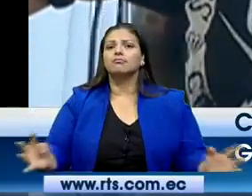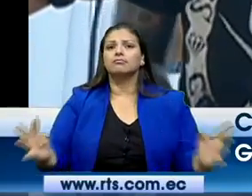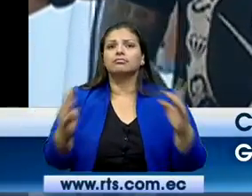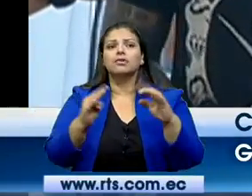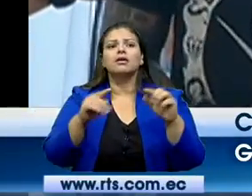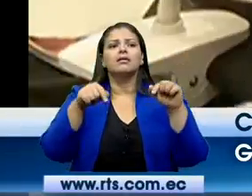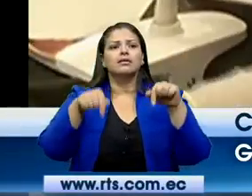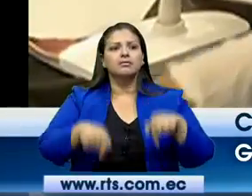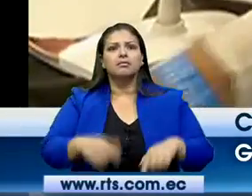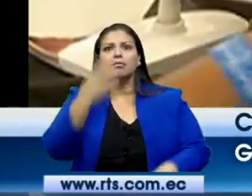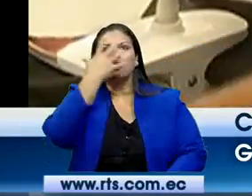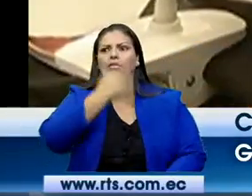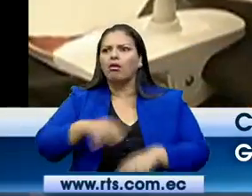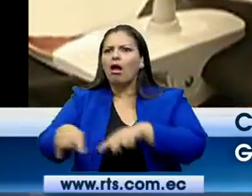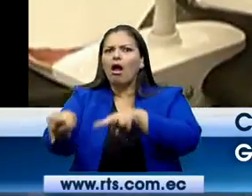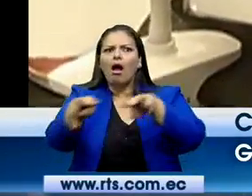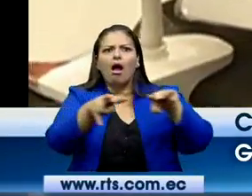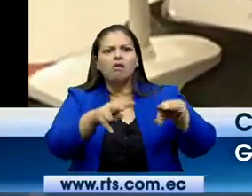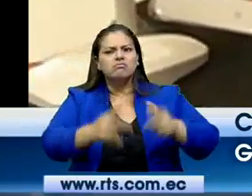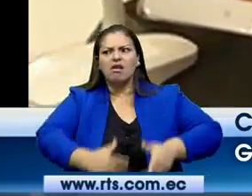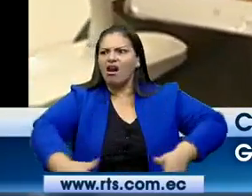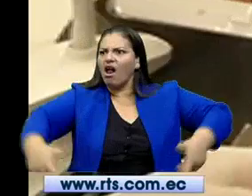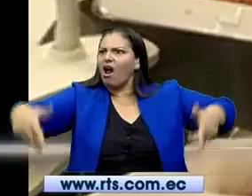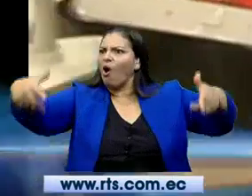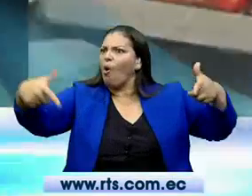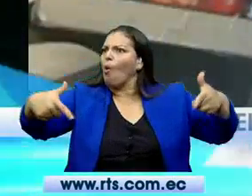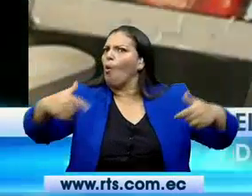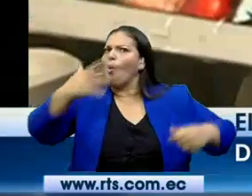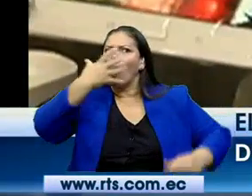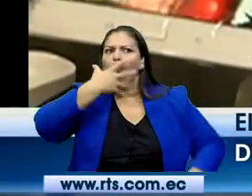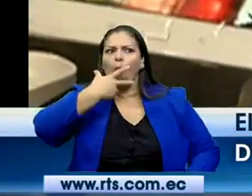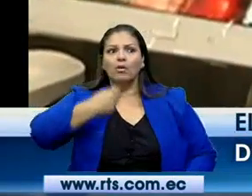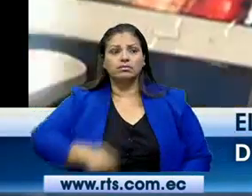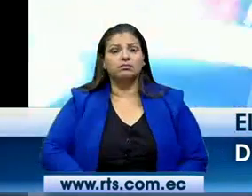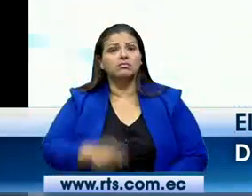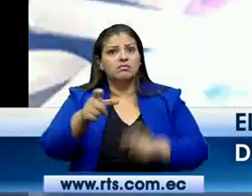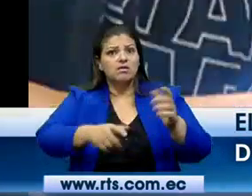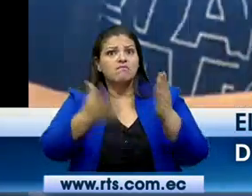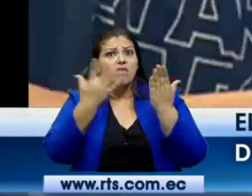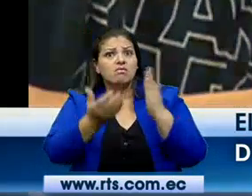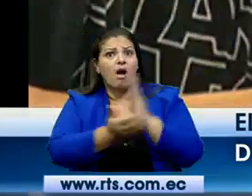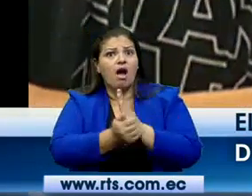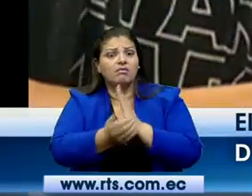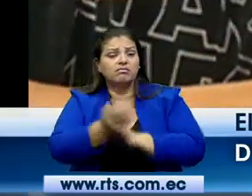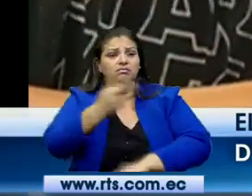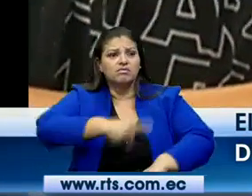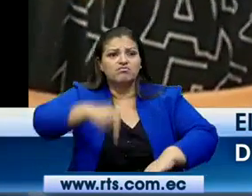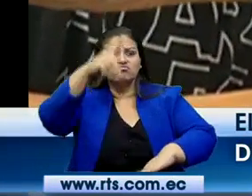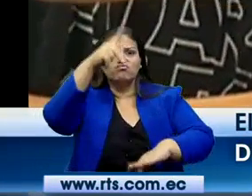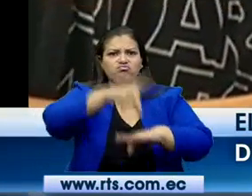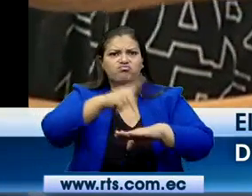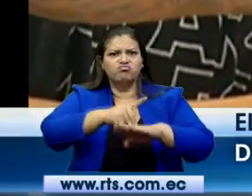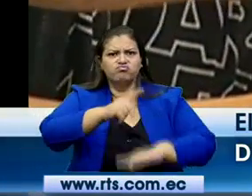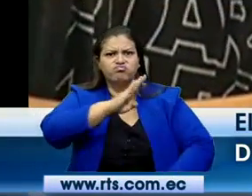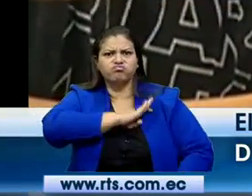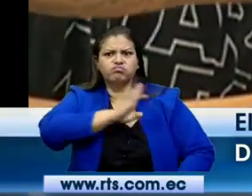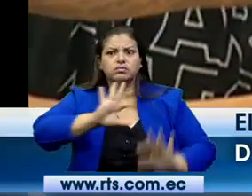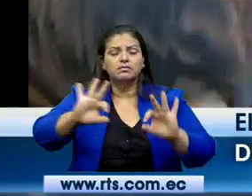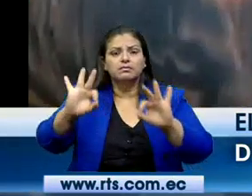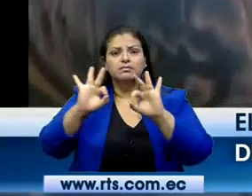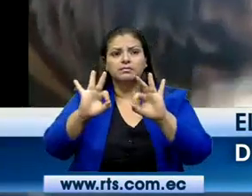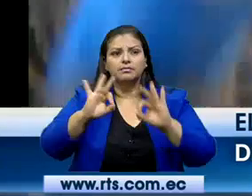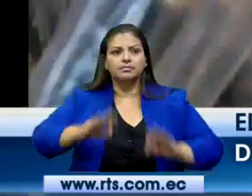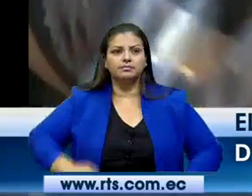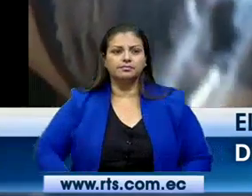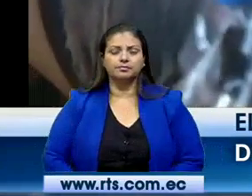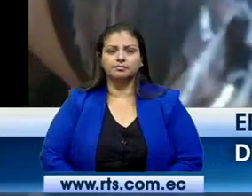muy bonito. Los tatuadores inmortalizaron su arte y técnicas en quienes no quisieron perderse el festival.